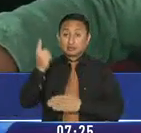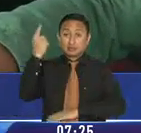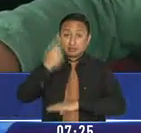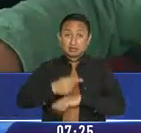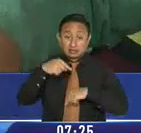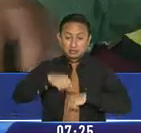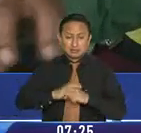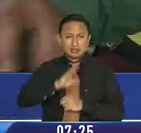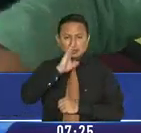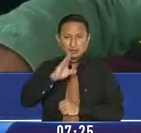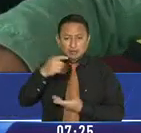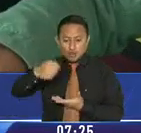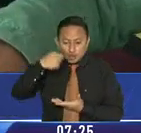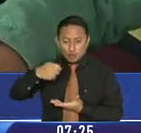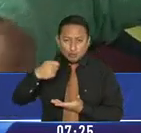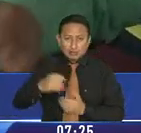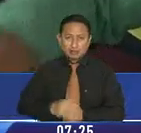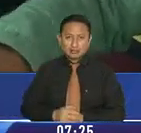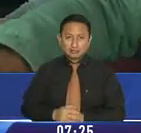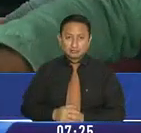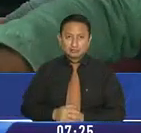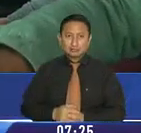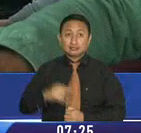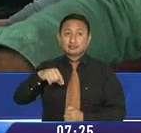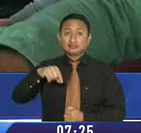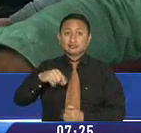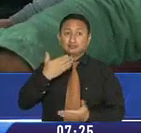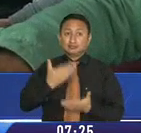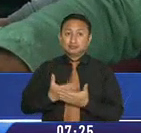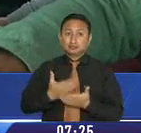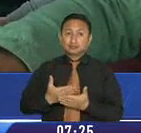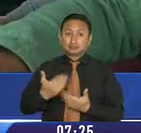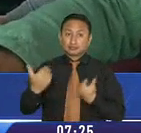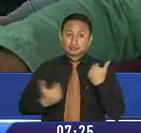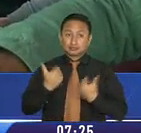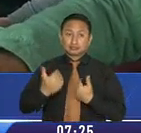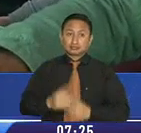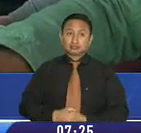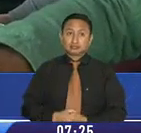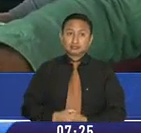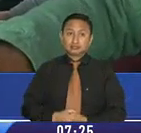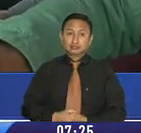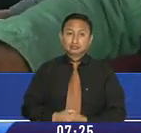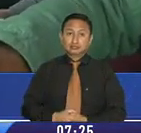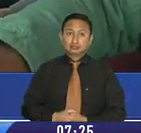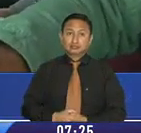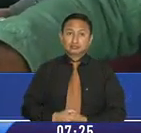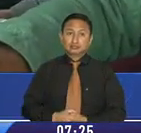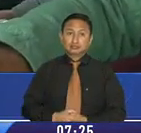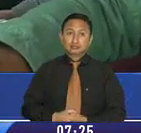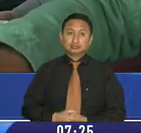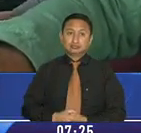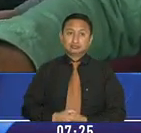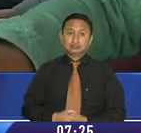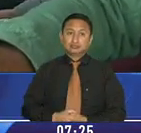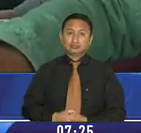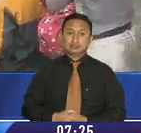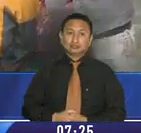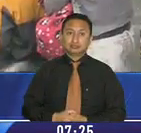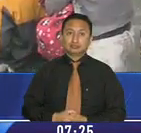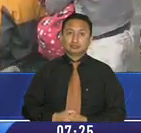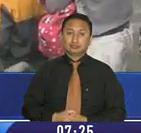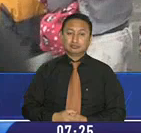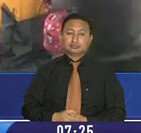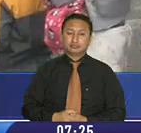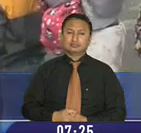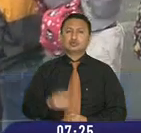llegado siempre nos han dado un platito de comida. Por ese lado nos vamos muy alegres y agradecidos. Sabemos que tenemos hermanos en todo el Ecuador y somos uno.